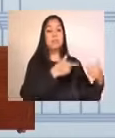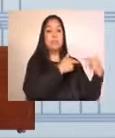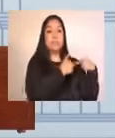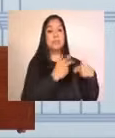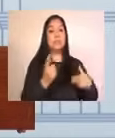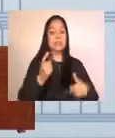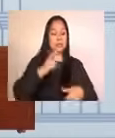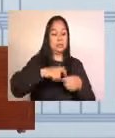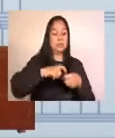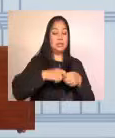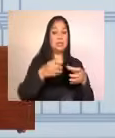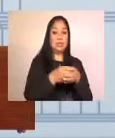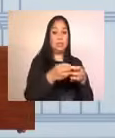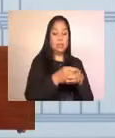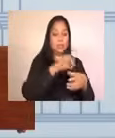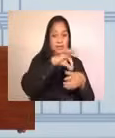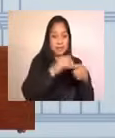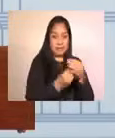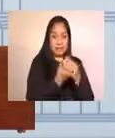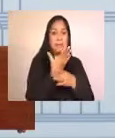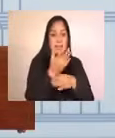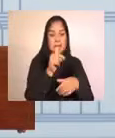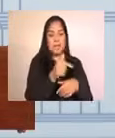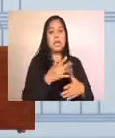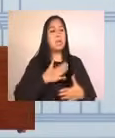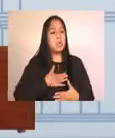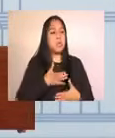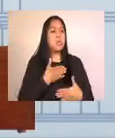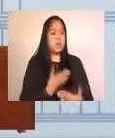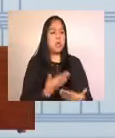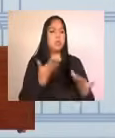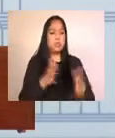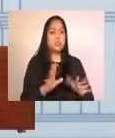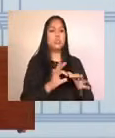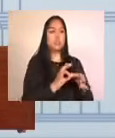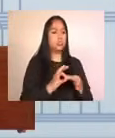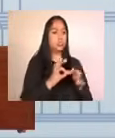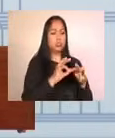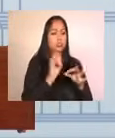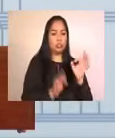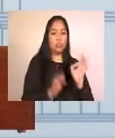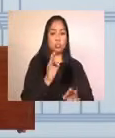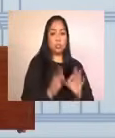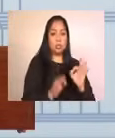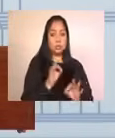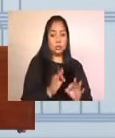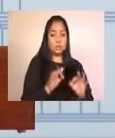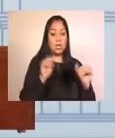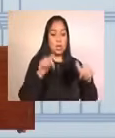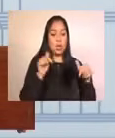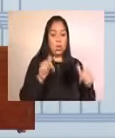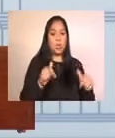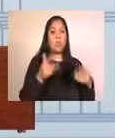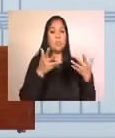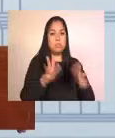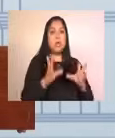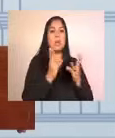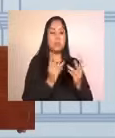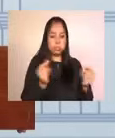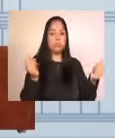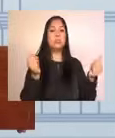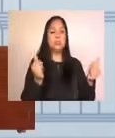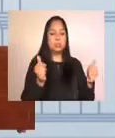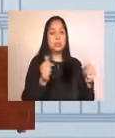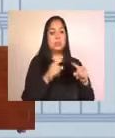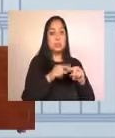integrantes del partido. Estamos confiados en que los órganos de justicia van a resolver